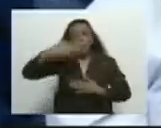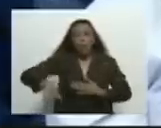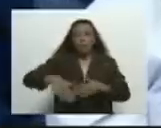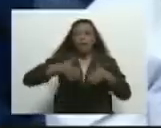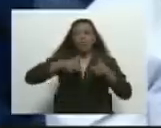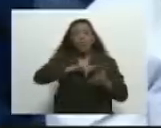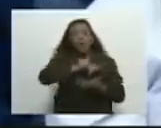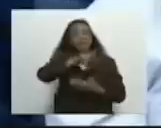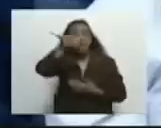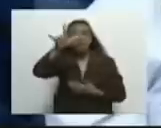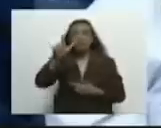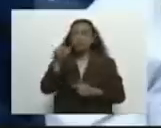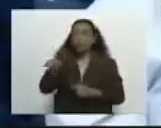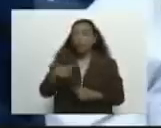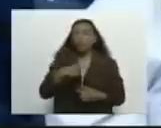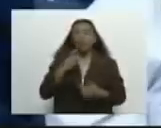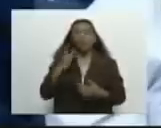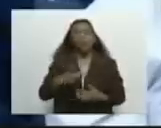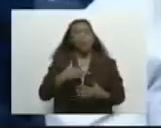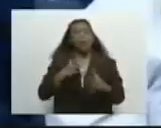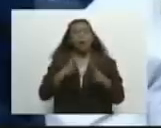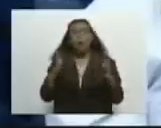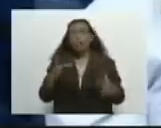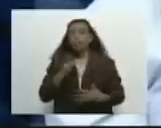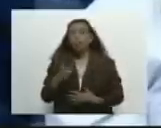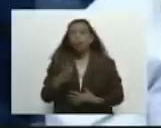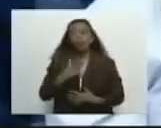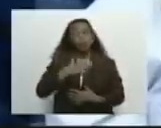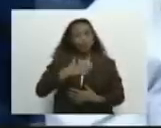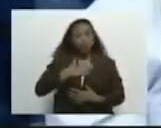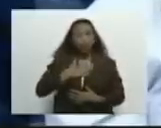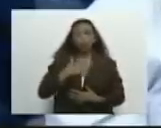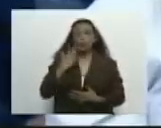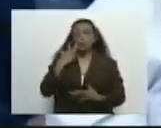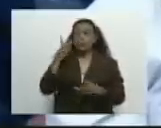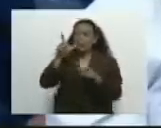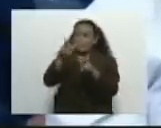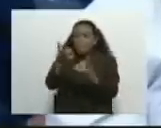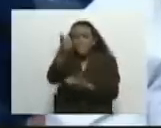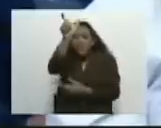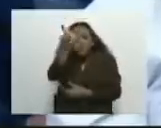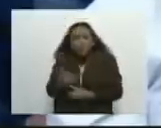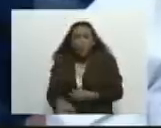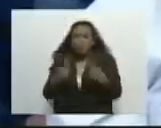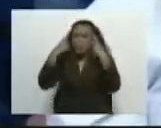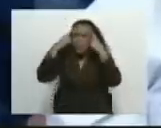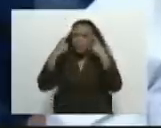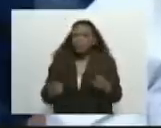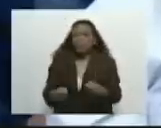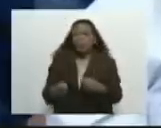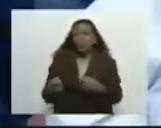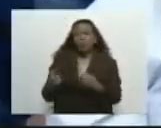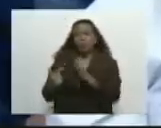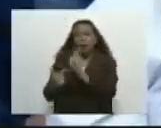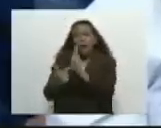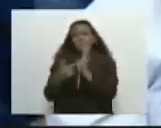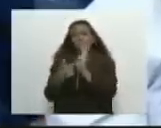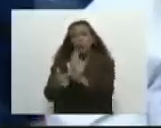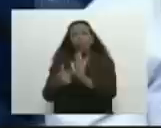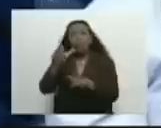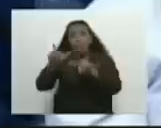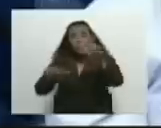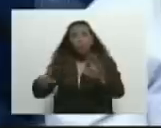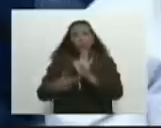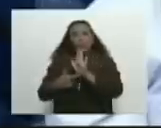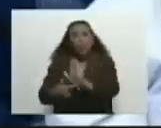Bolivariana han sido muy grandes. Y nosotros nos sentimos orgullosos y comprometidos con esas manifestaciones del pueblo de Venezuela.